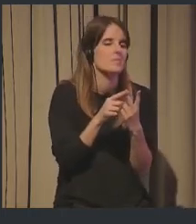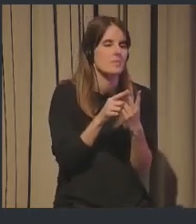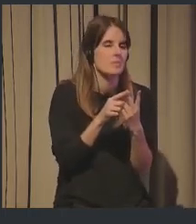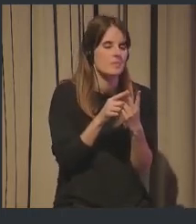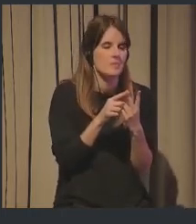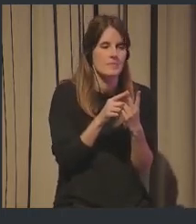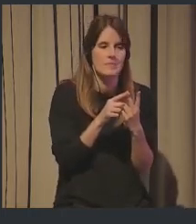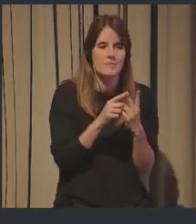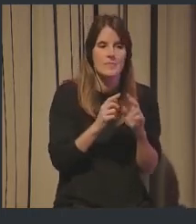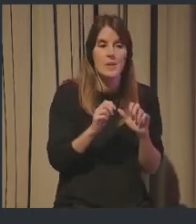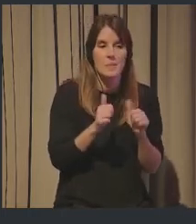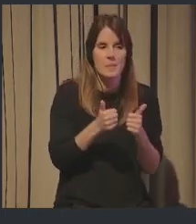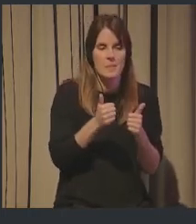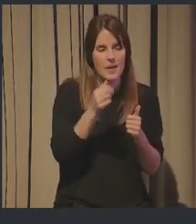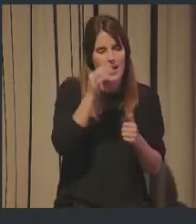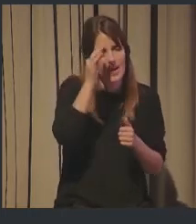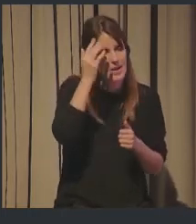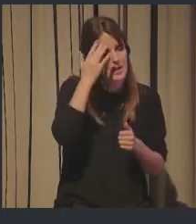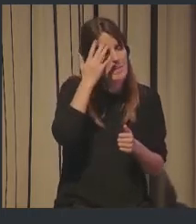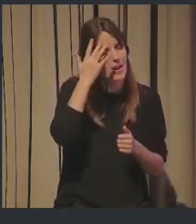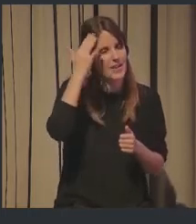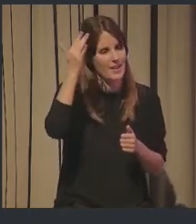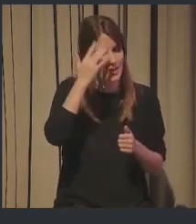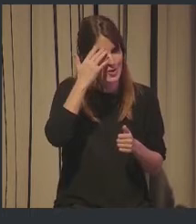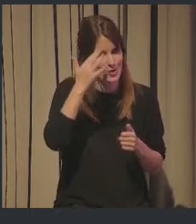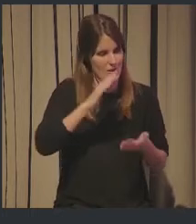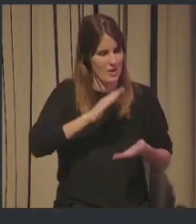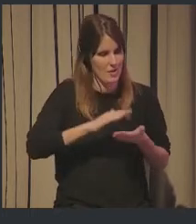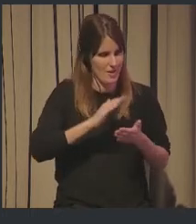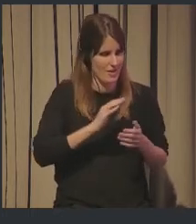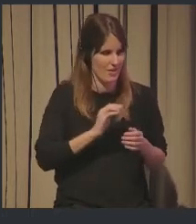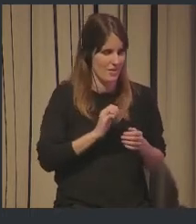donde entra en juego la imaginación.